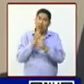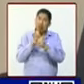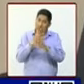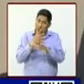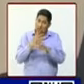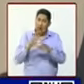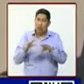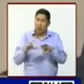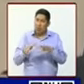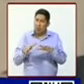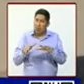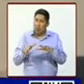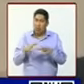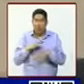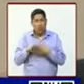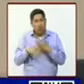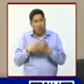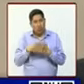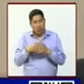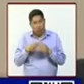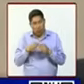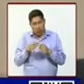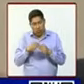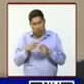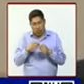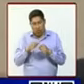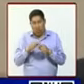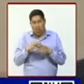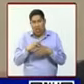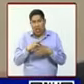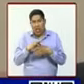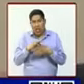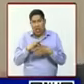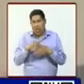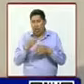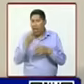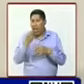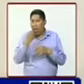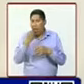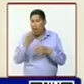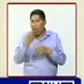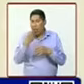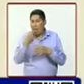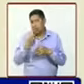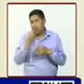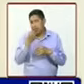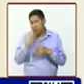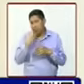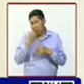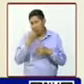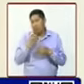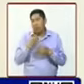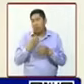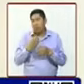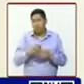hacía? Lo saca todos los huesitos, lo pedacea la carne y se le da en la boca. Entonces, él come